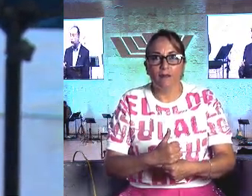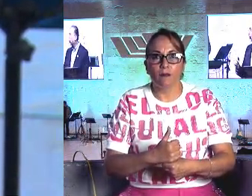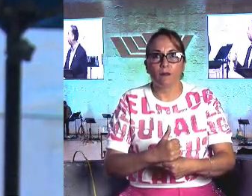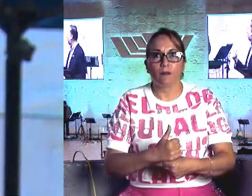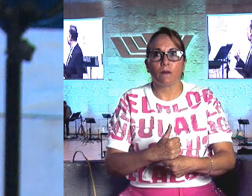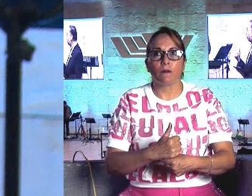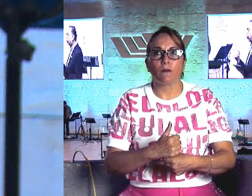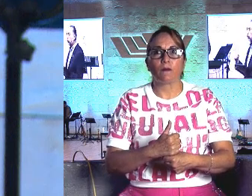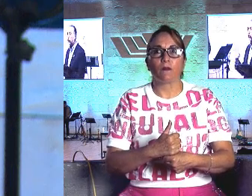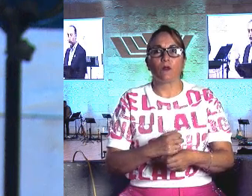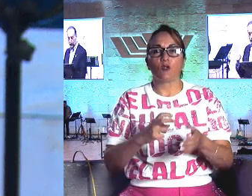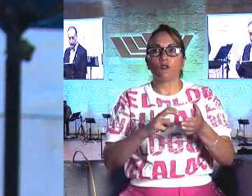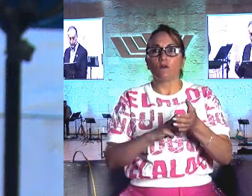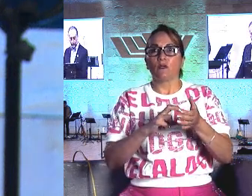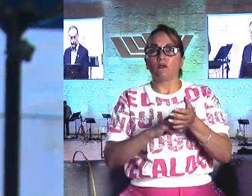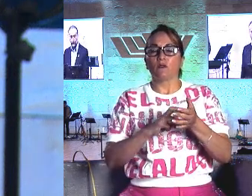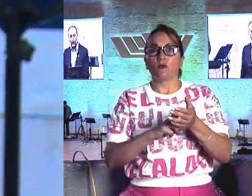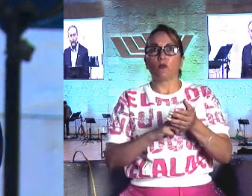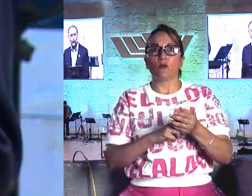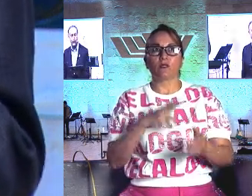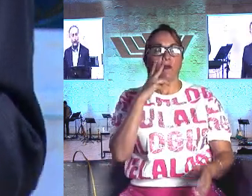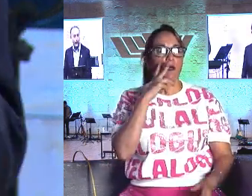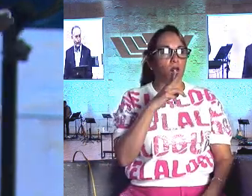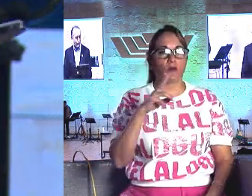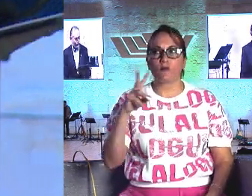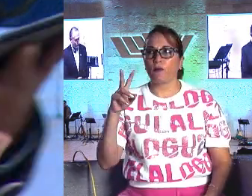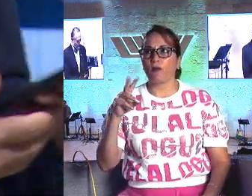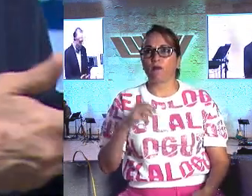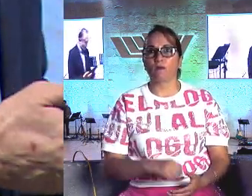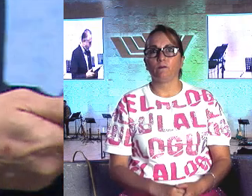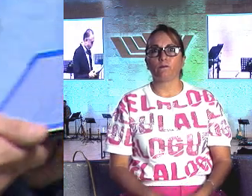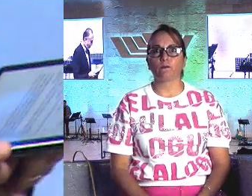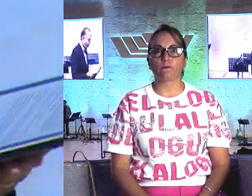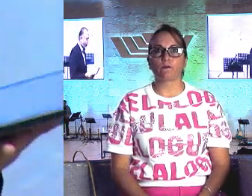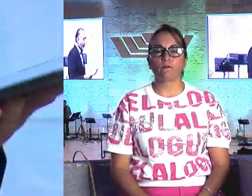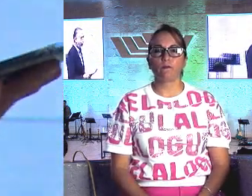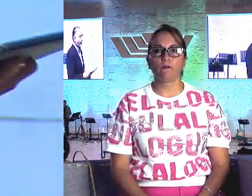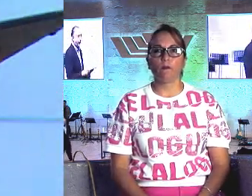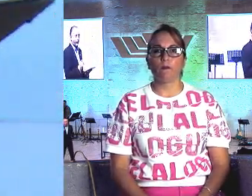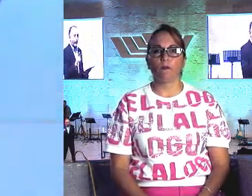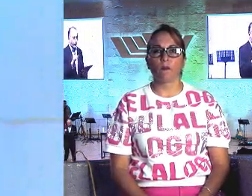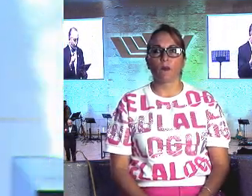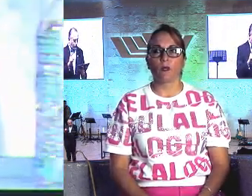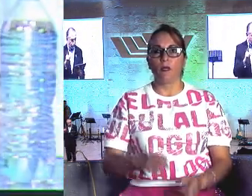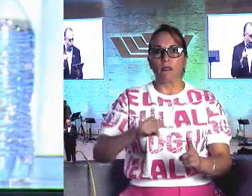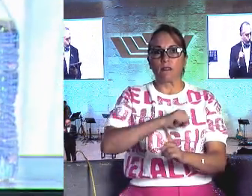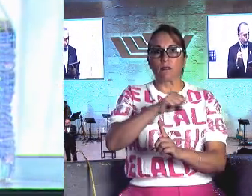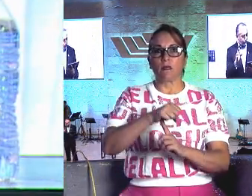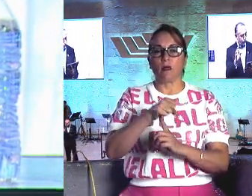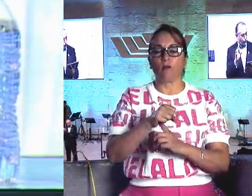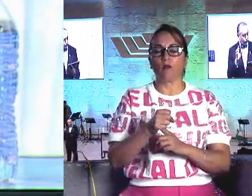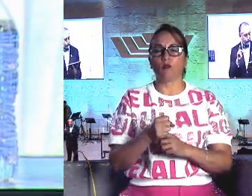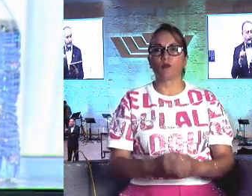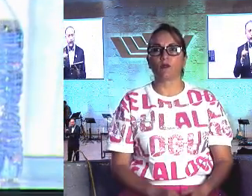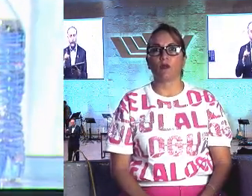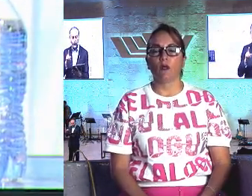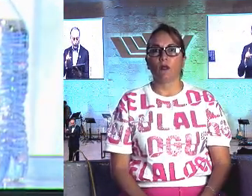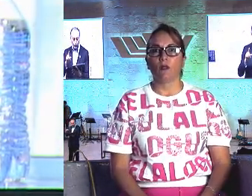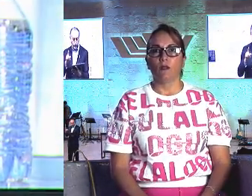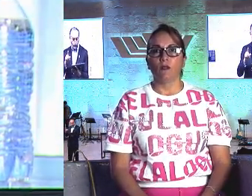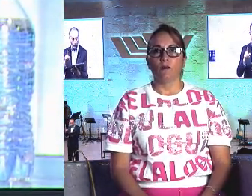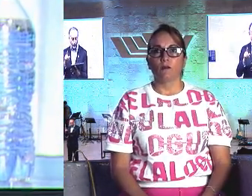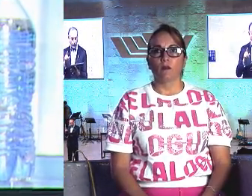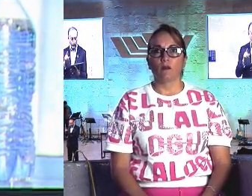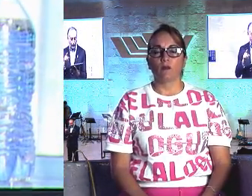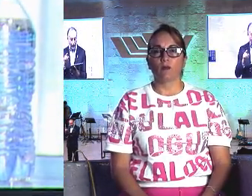Ponme los versículos, Oscar. Ya se le fue al pastorelo. Bueno, Salmo 119, versículo 67. Escuchen